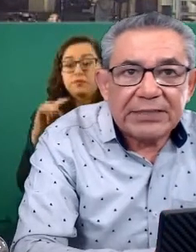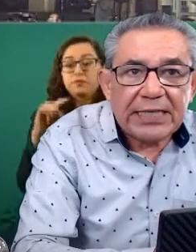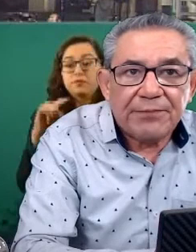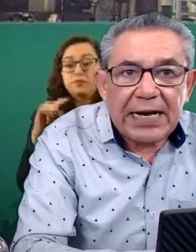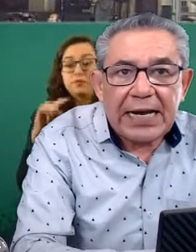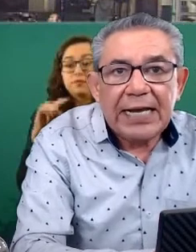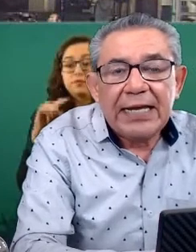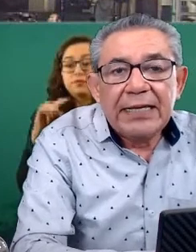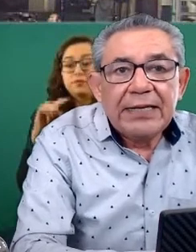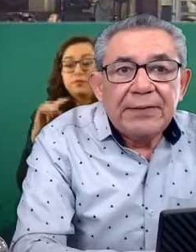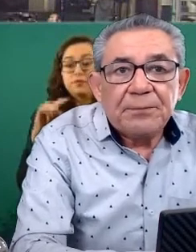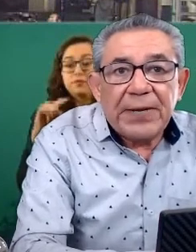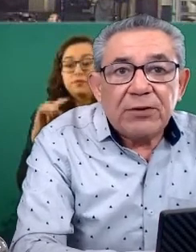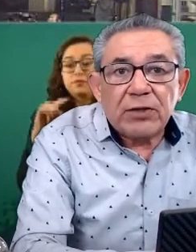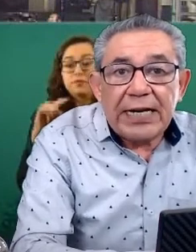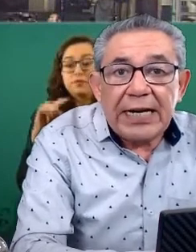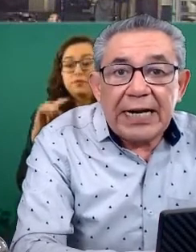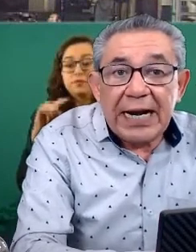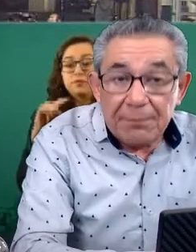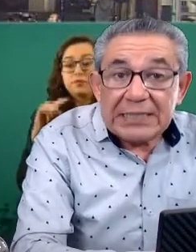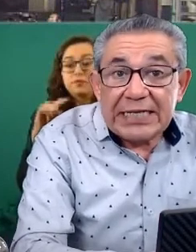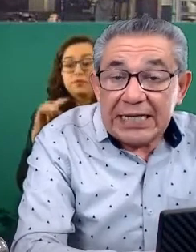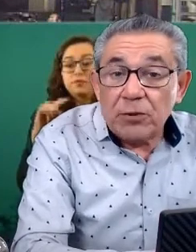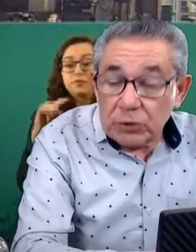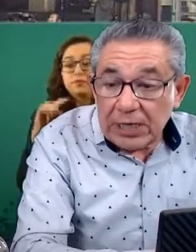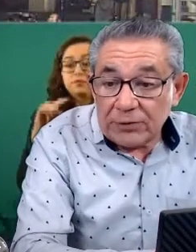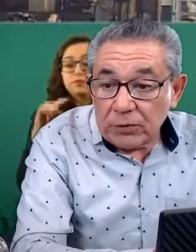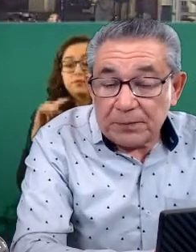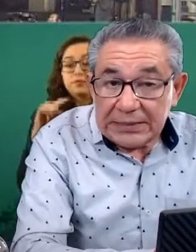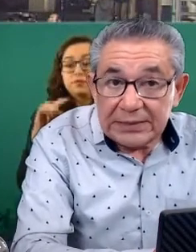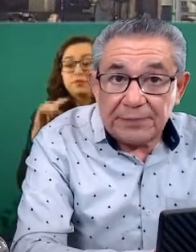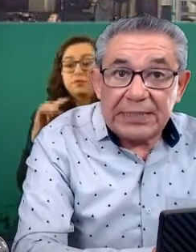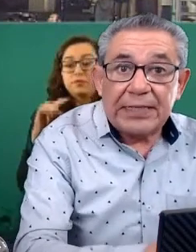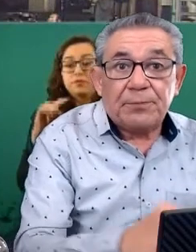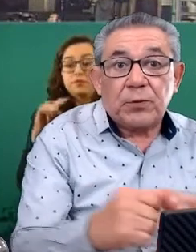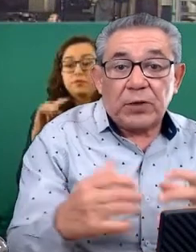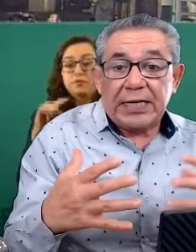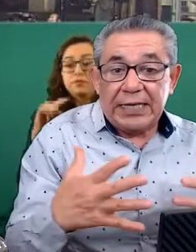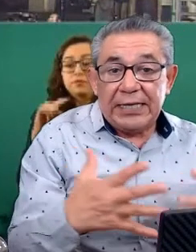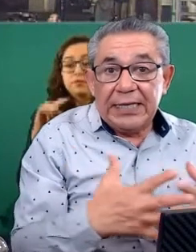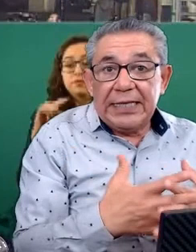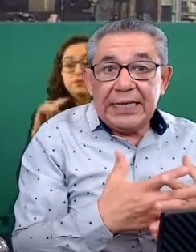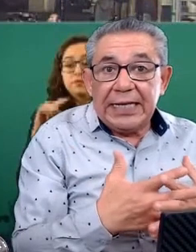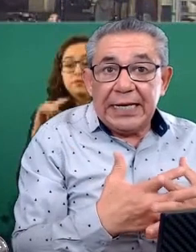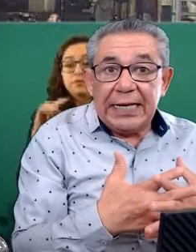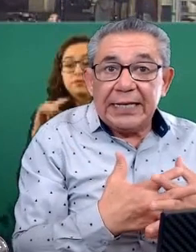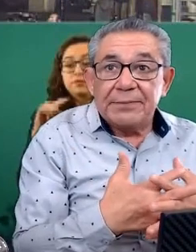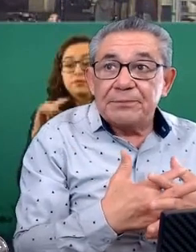manera Cabeza de Vaca, pero que él va a seguir luchando precisamente porque